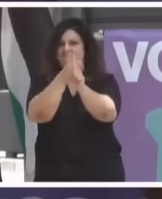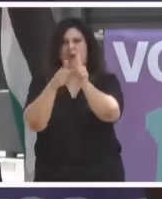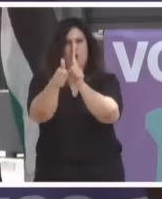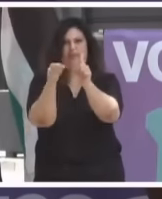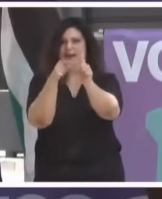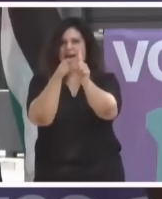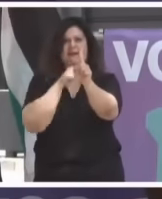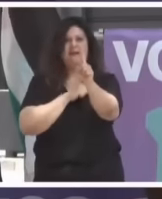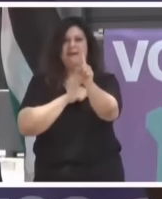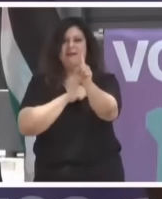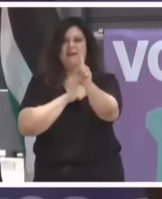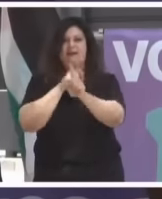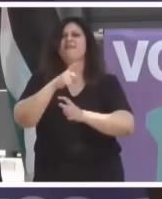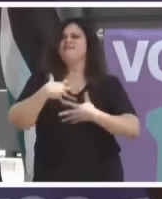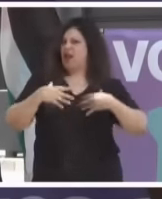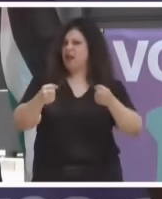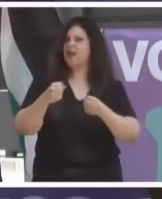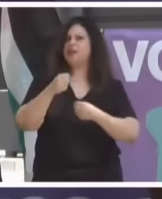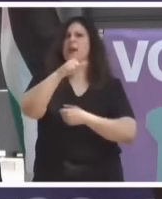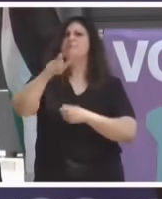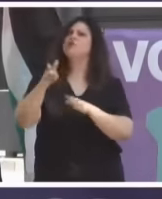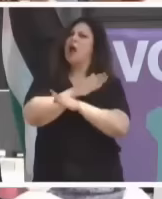con gente preparada, con gente buena,